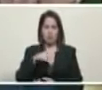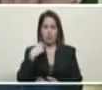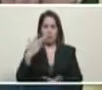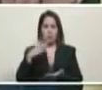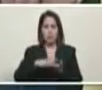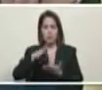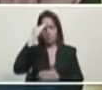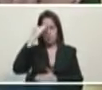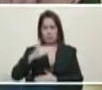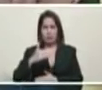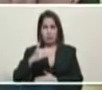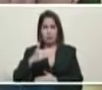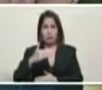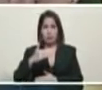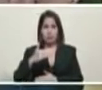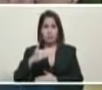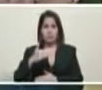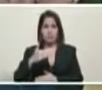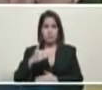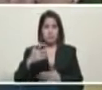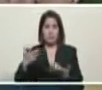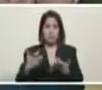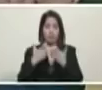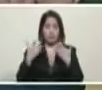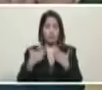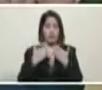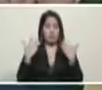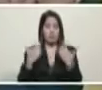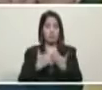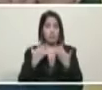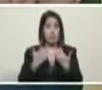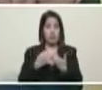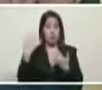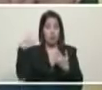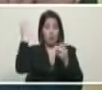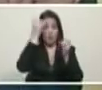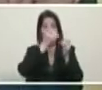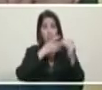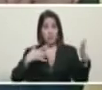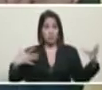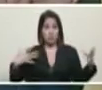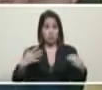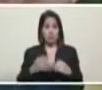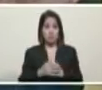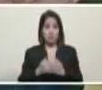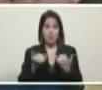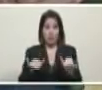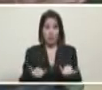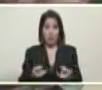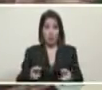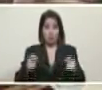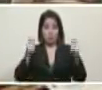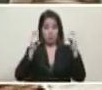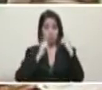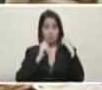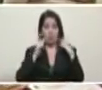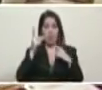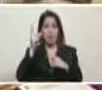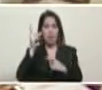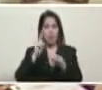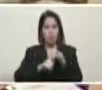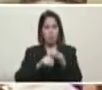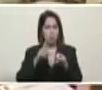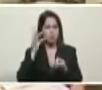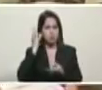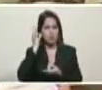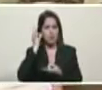la patria fallecidos en este enfrentamiento en el estado Amazonas. Reciben esta oportunidad Daisy Roselis